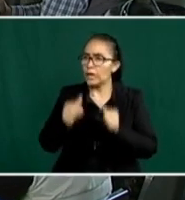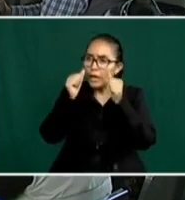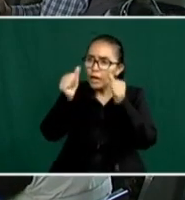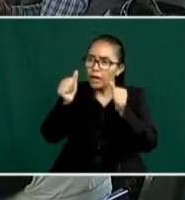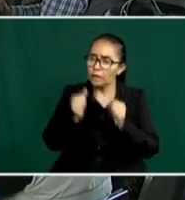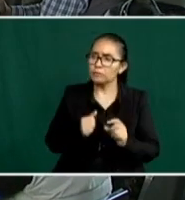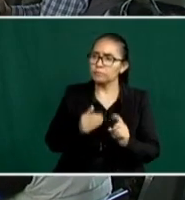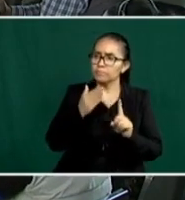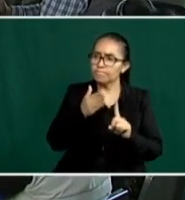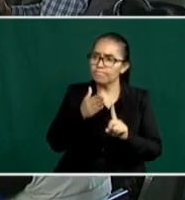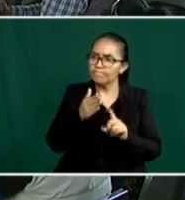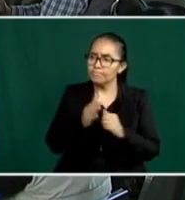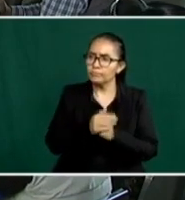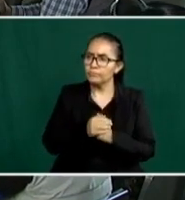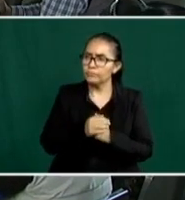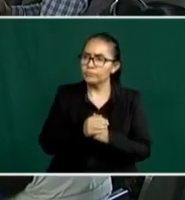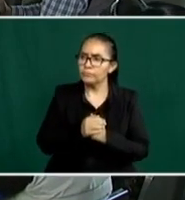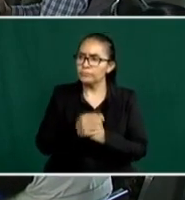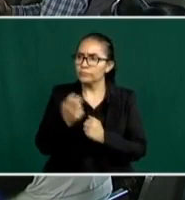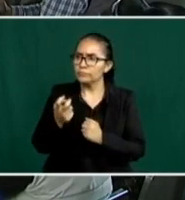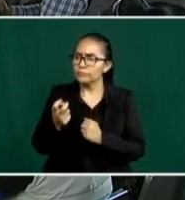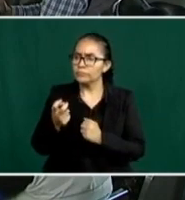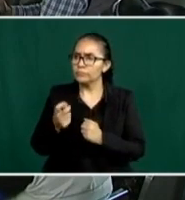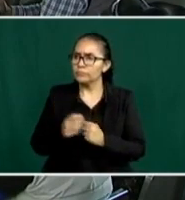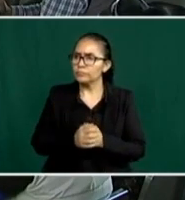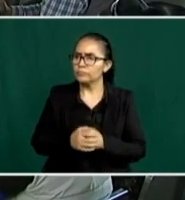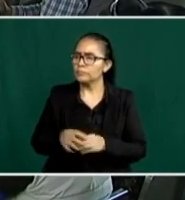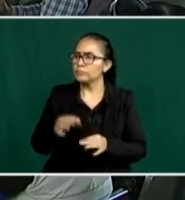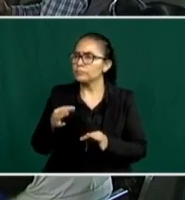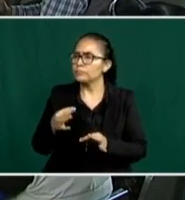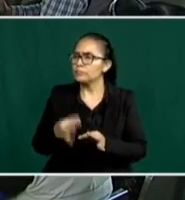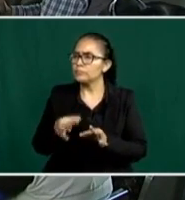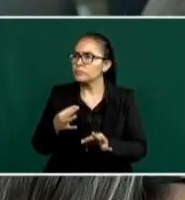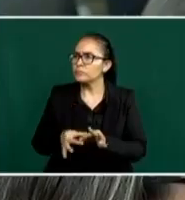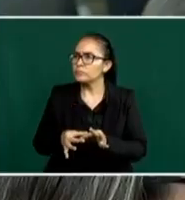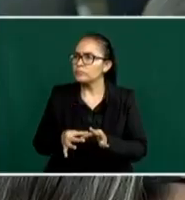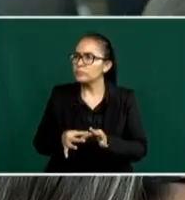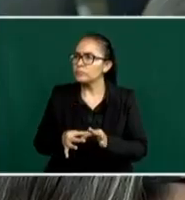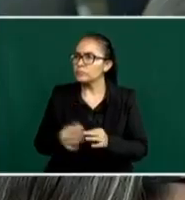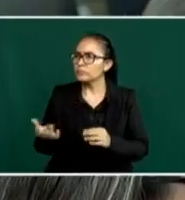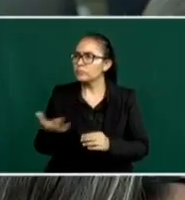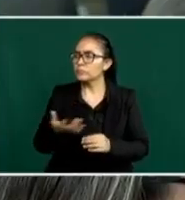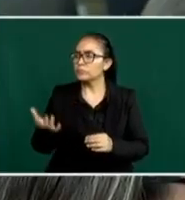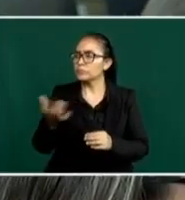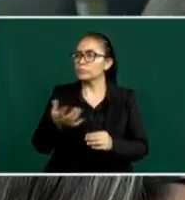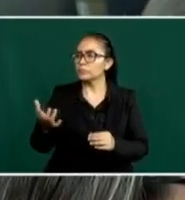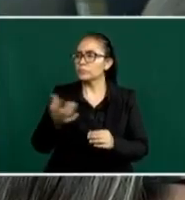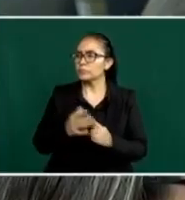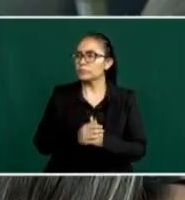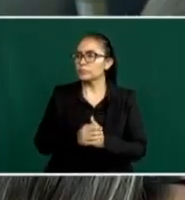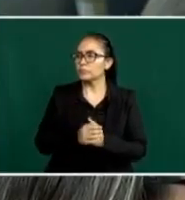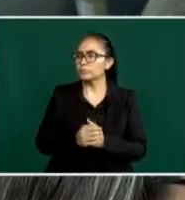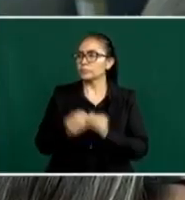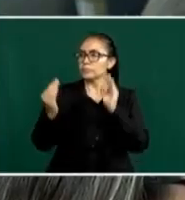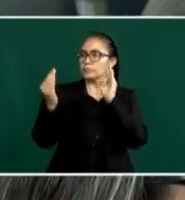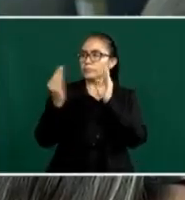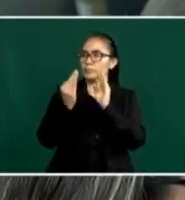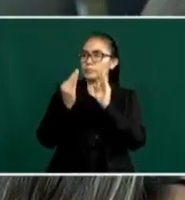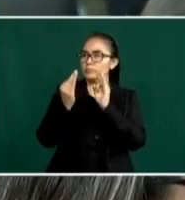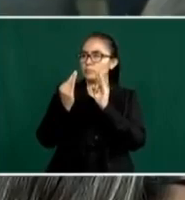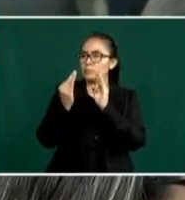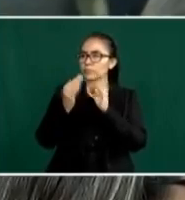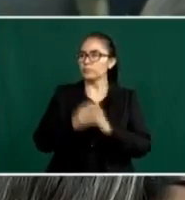no es solamente de su servidora, que ha atendido estos casos de manera personal, que ha estado muy cercano, no nada más a este